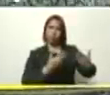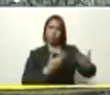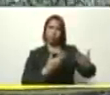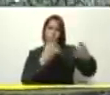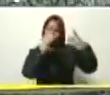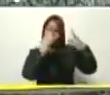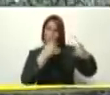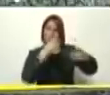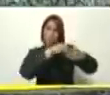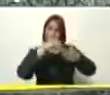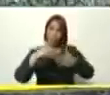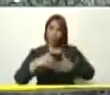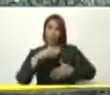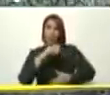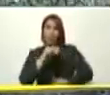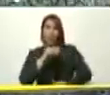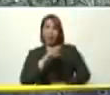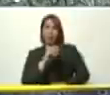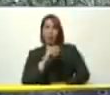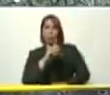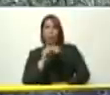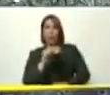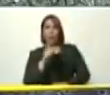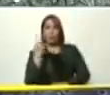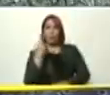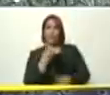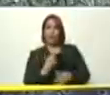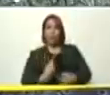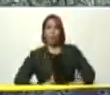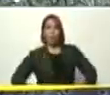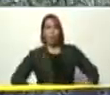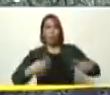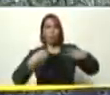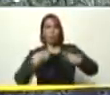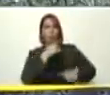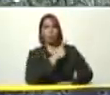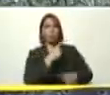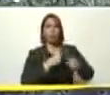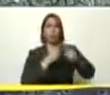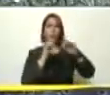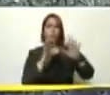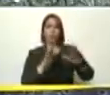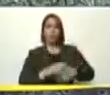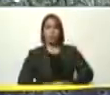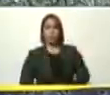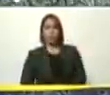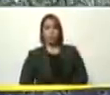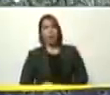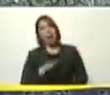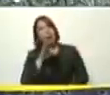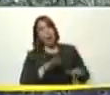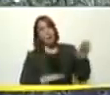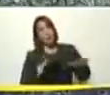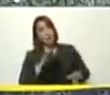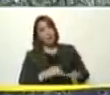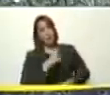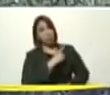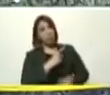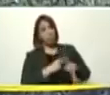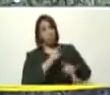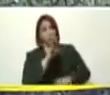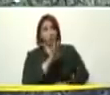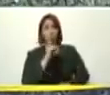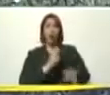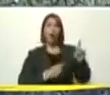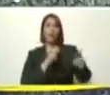que señalaba que debemos humanizar el 1x10 y que a veces es 1x5, a veces